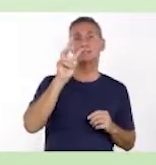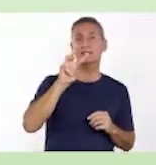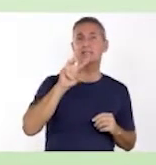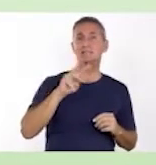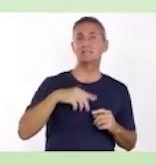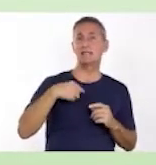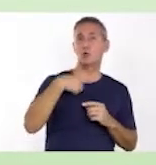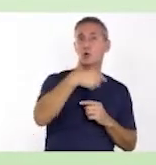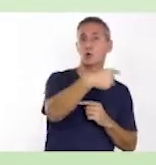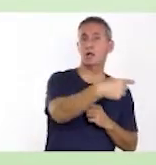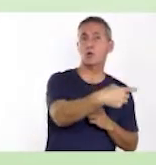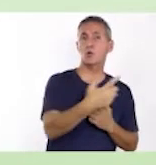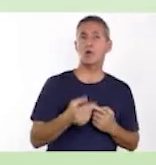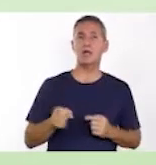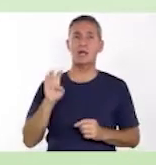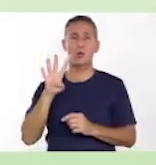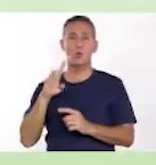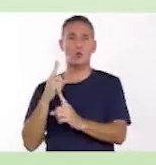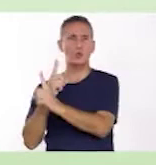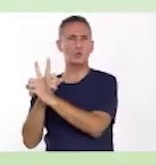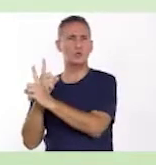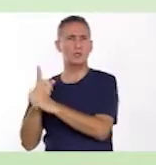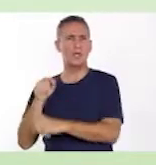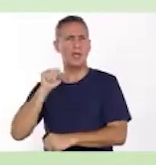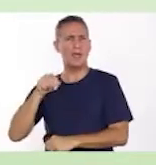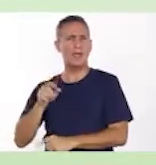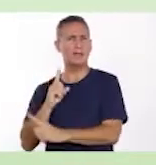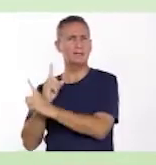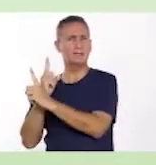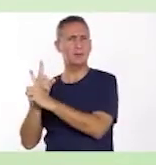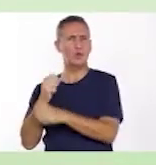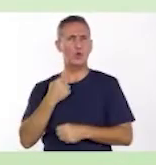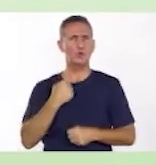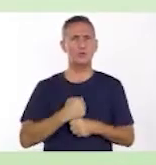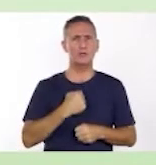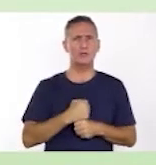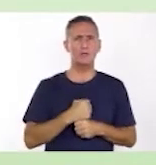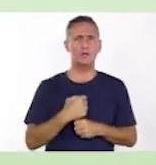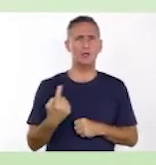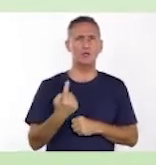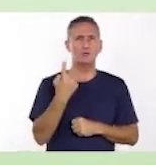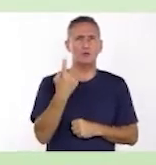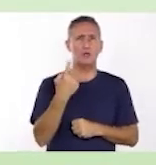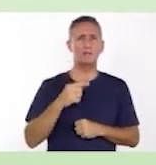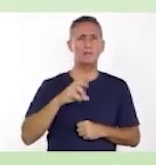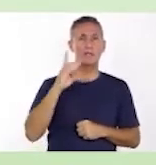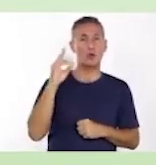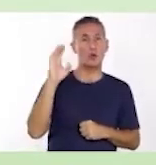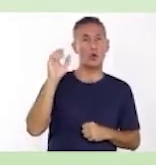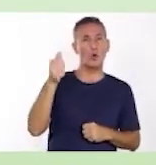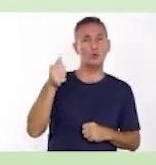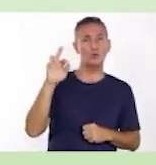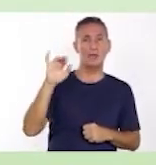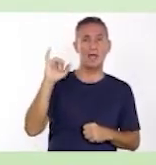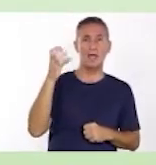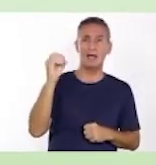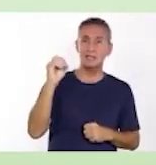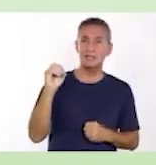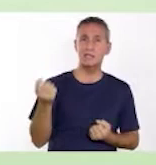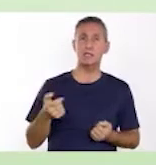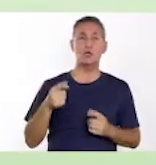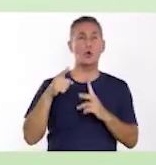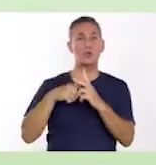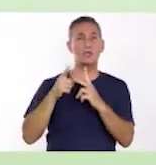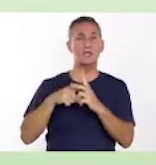por encuentro. En este encuentro vamos a trabajar solamente con Rubén Darío. Con Vladimir